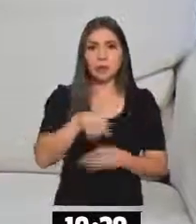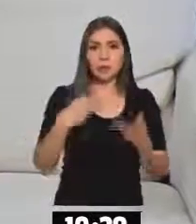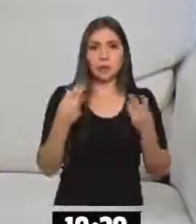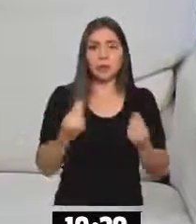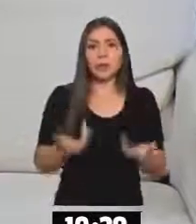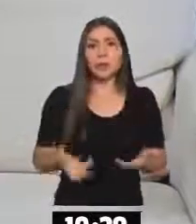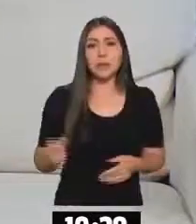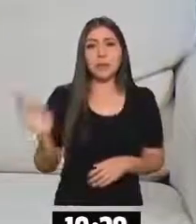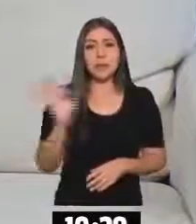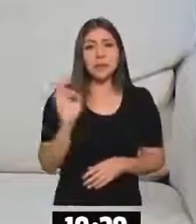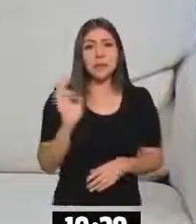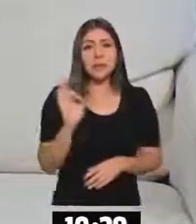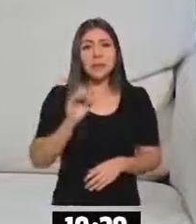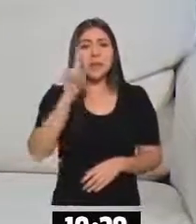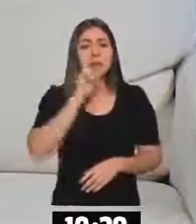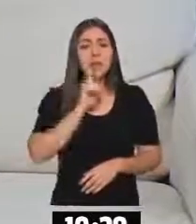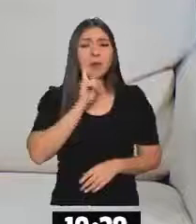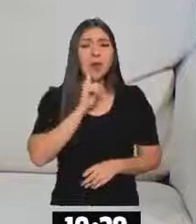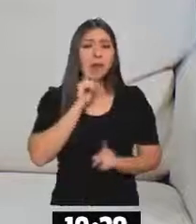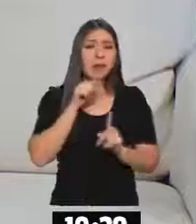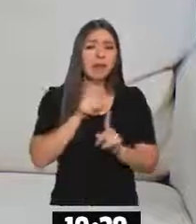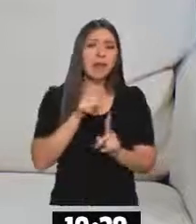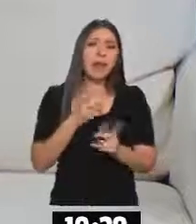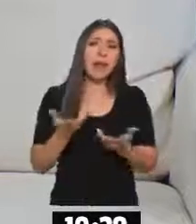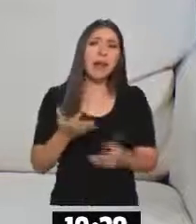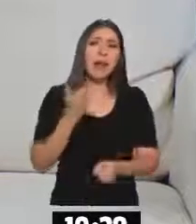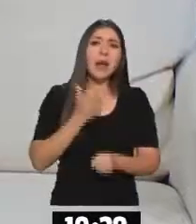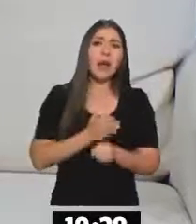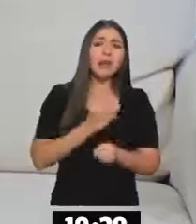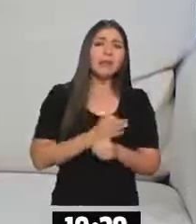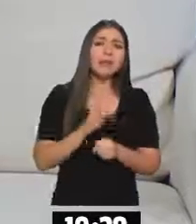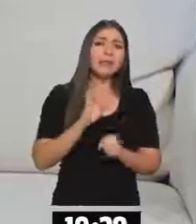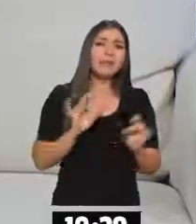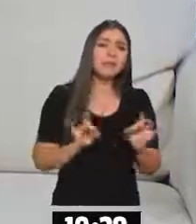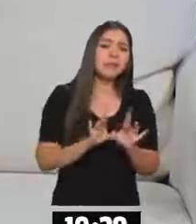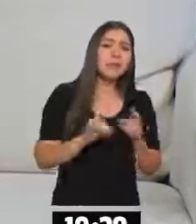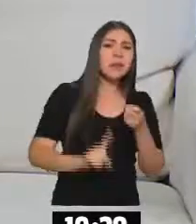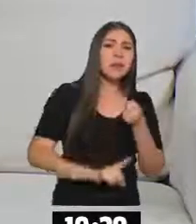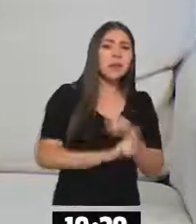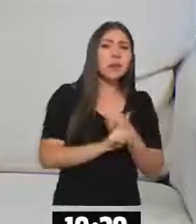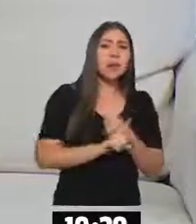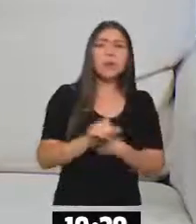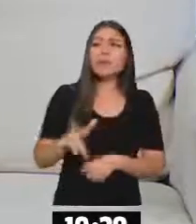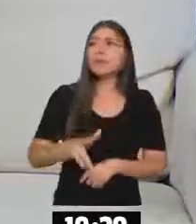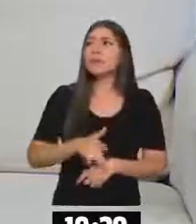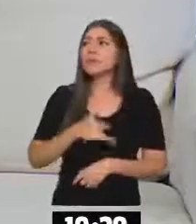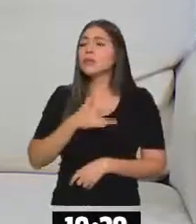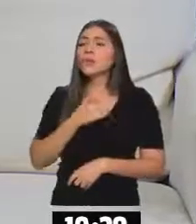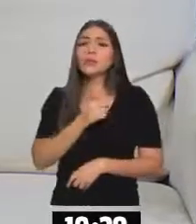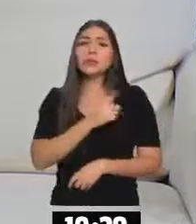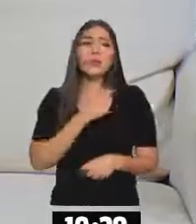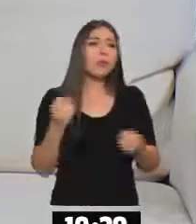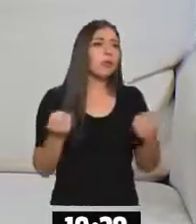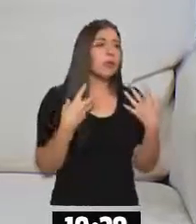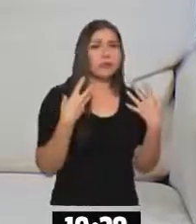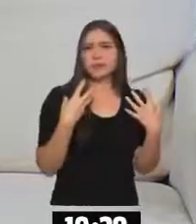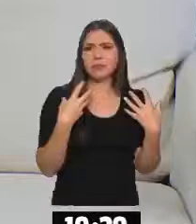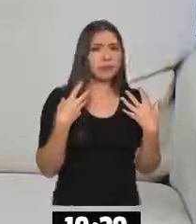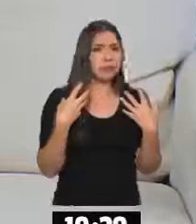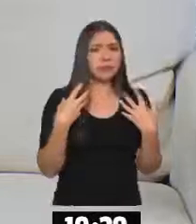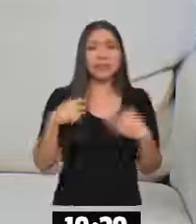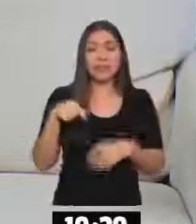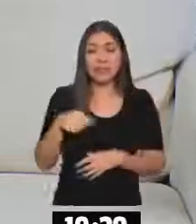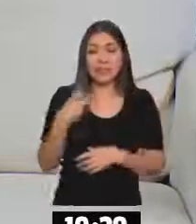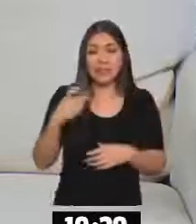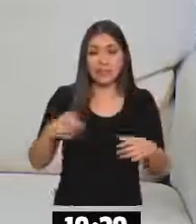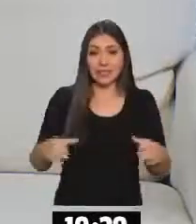este momento están pasando por alguna situación, que sepan que no están solas. Mujeres Inquebrantables es un espacio precisamente para